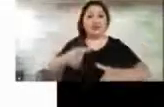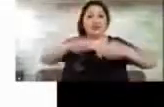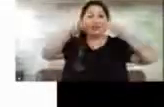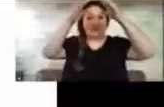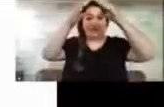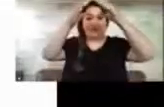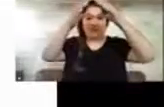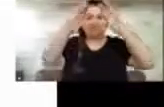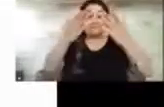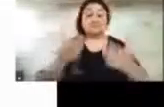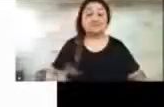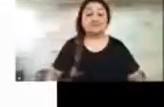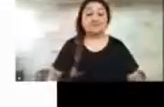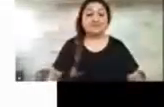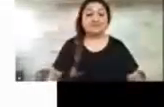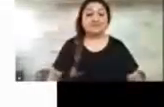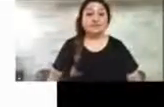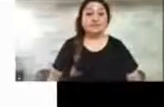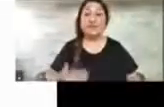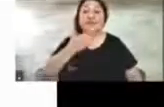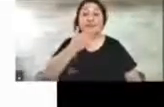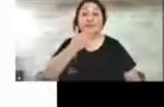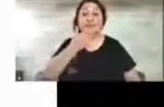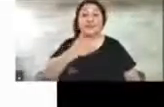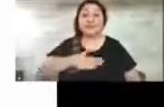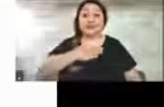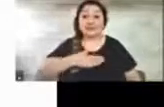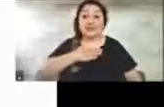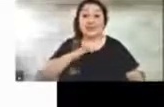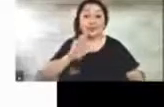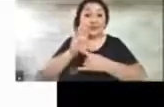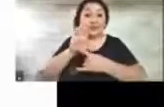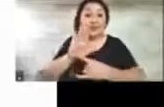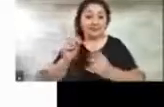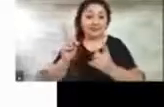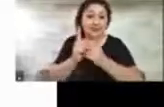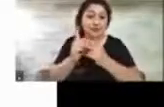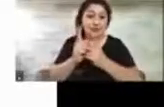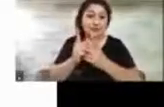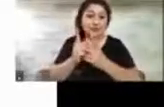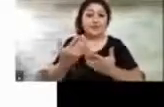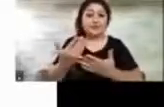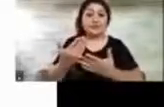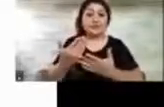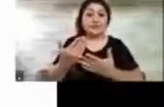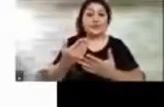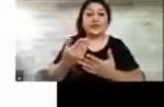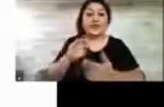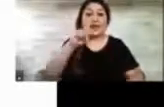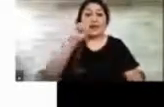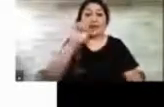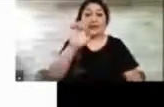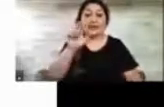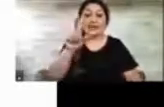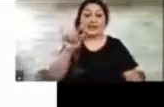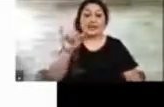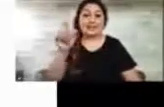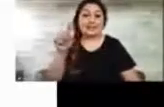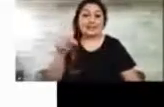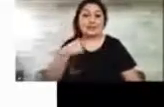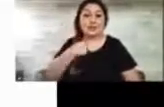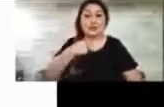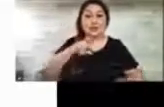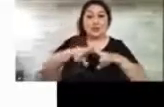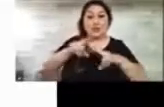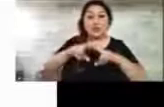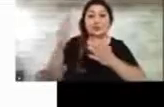gustaría mencionarles de una forma muy precisa la tesis que yo hice para alcanzar el grado de